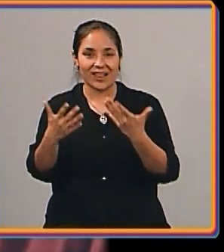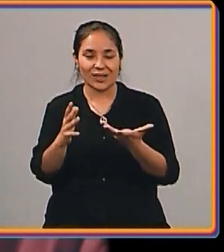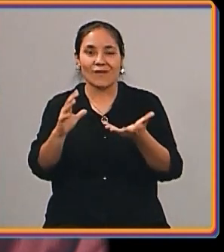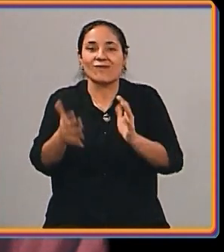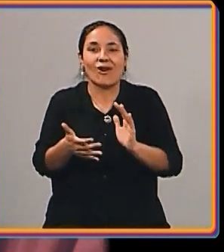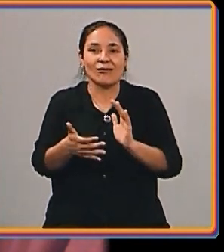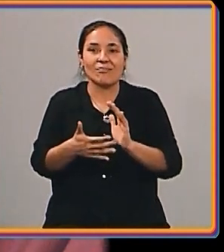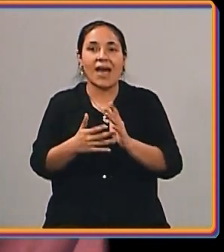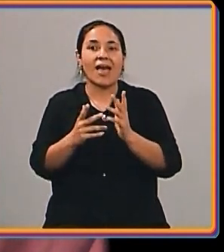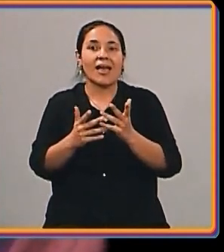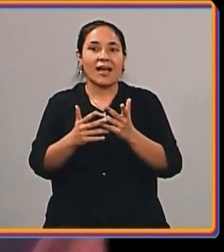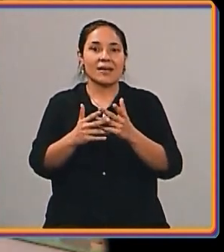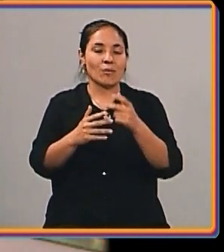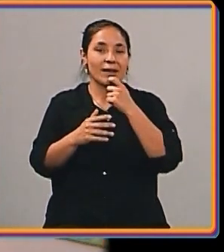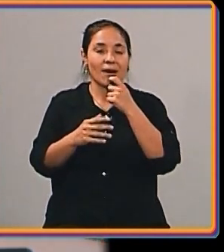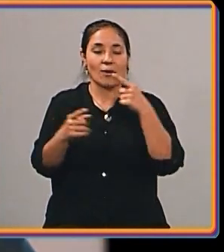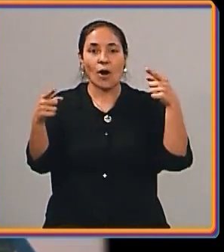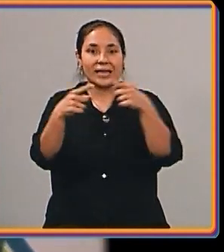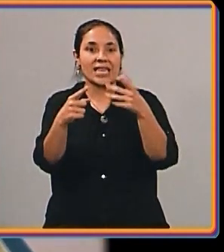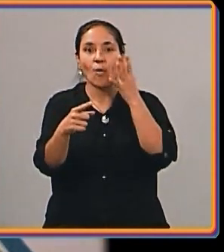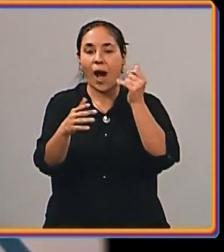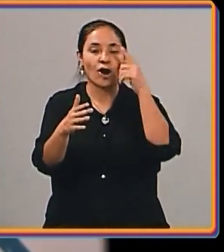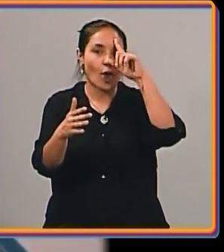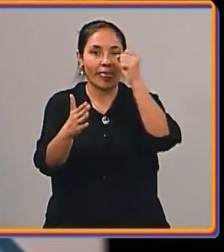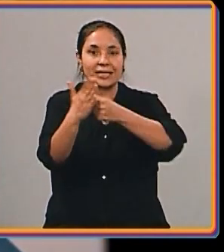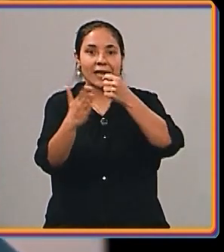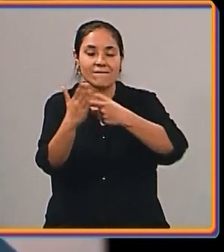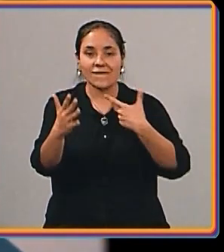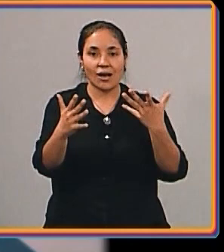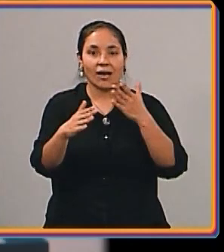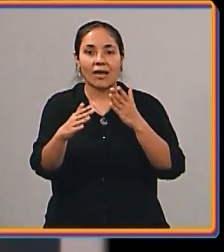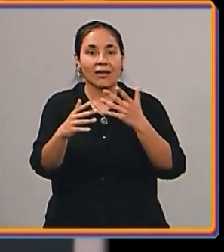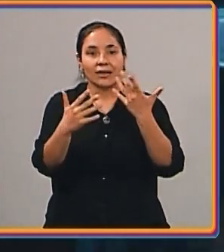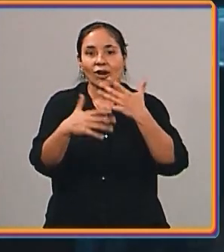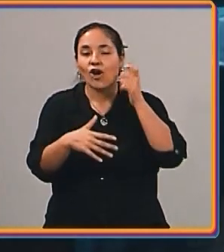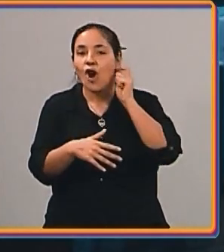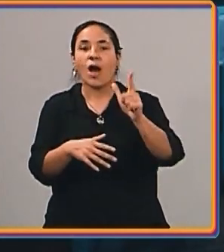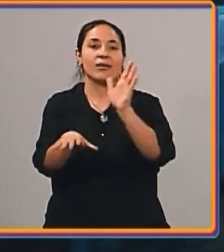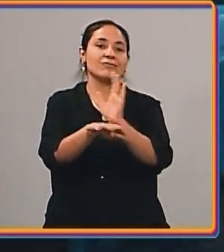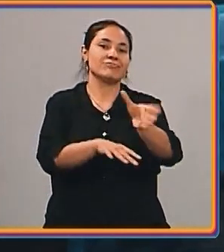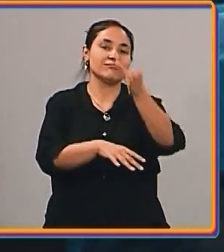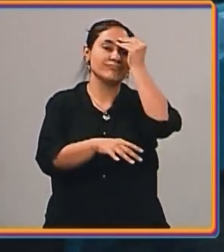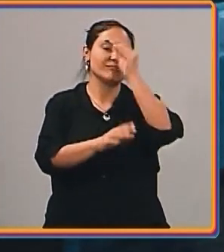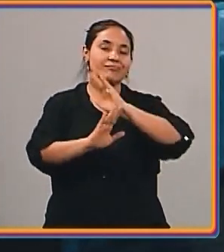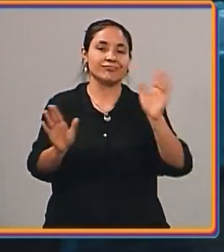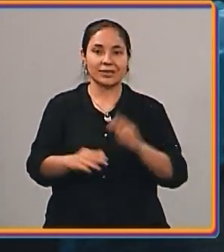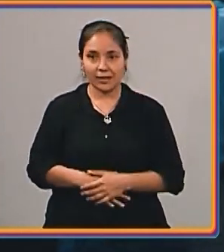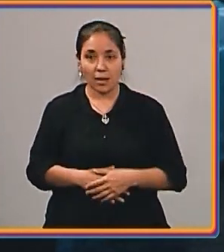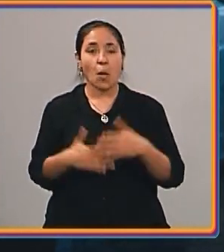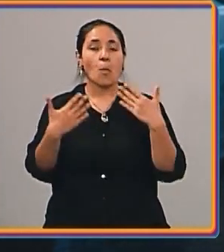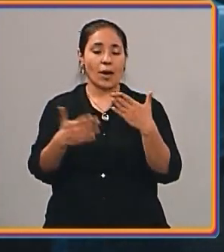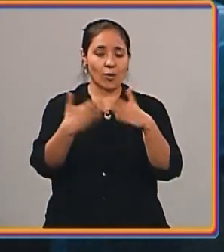pasó jugando, aplicando una herramienta para superar un reto o un desafío. La ludificación en nuestro día a día